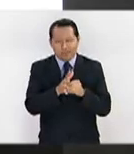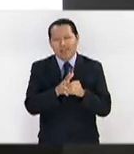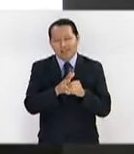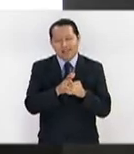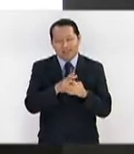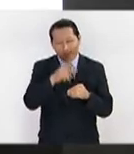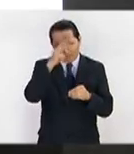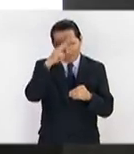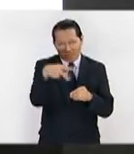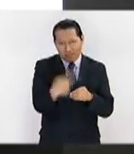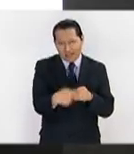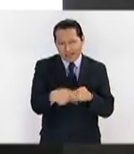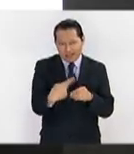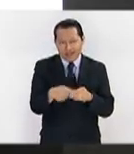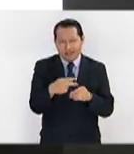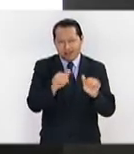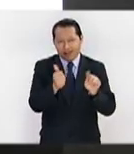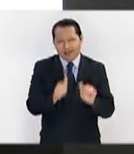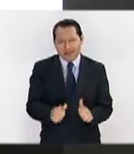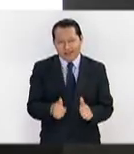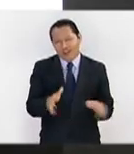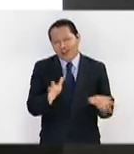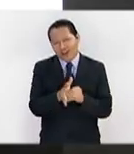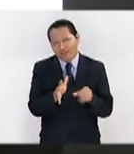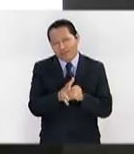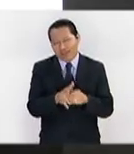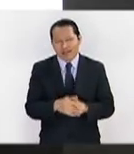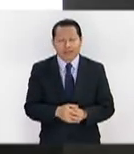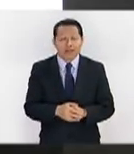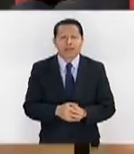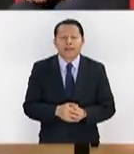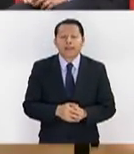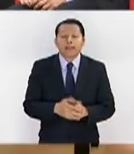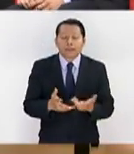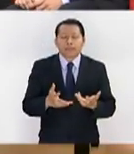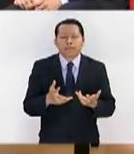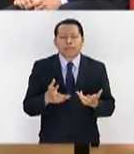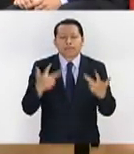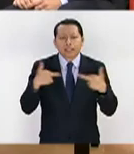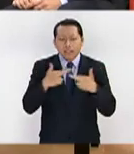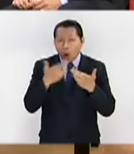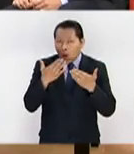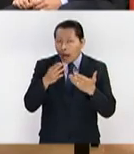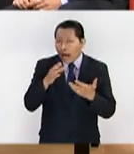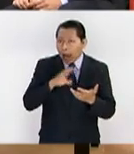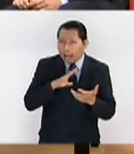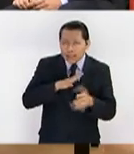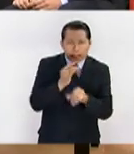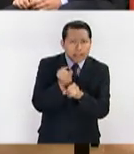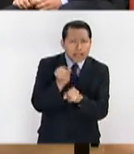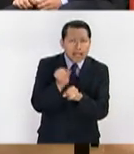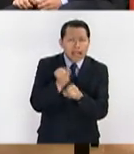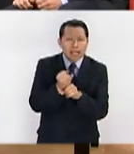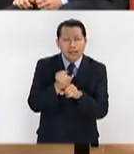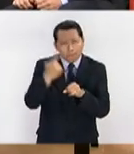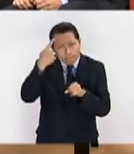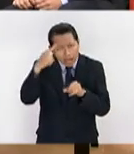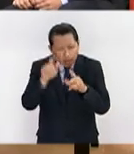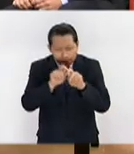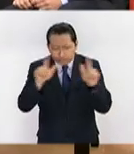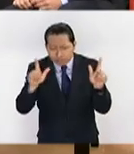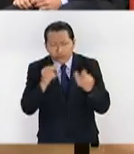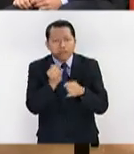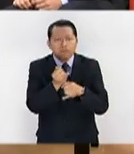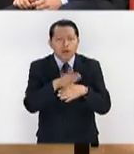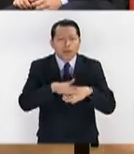objetos que los califican como artesanales. Claro. Maestra, no sé si tengan alguna página donde la gente puede obtener información